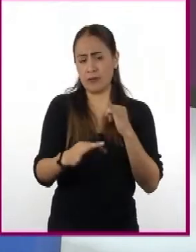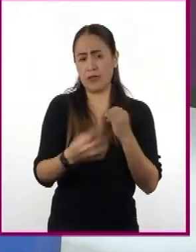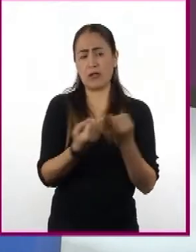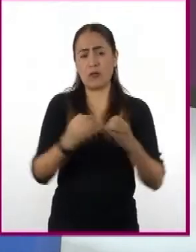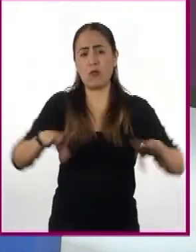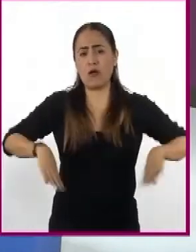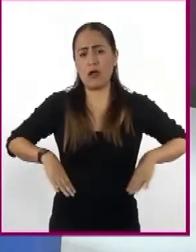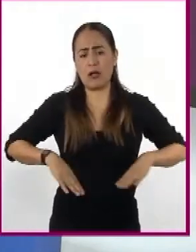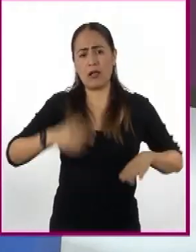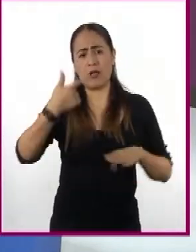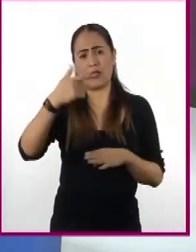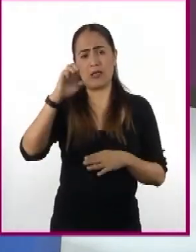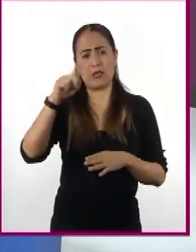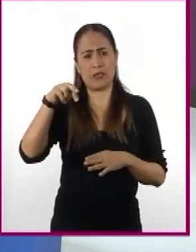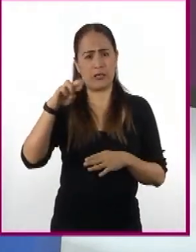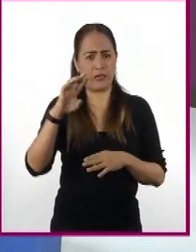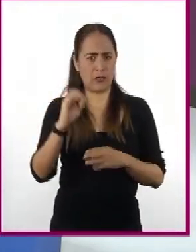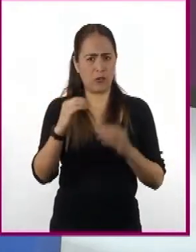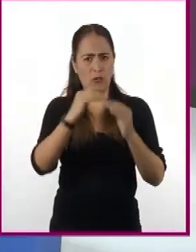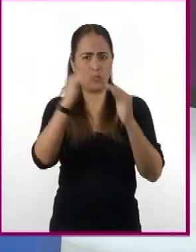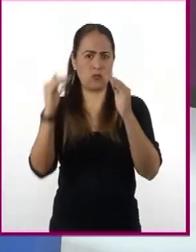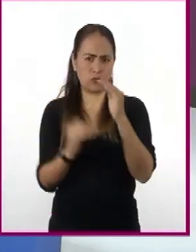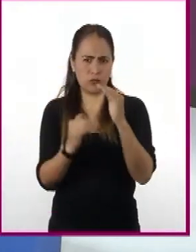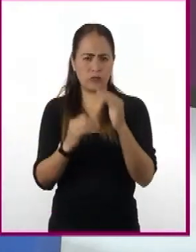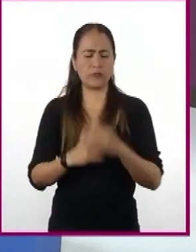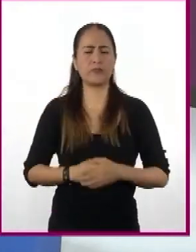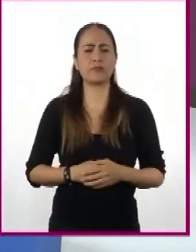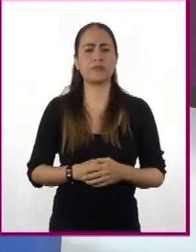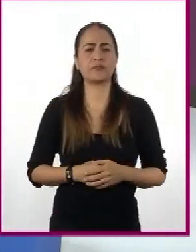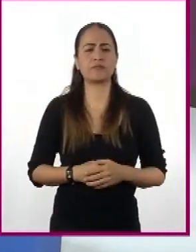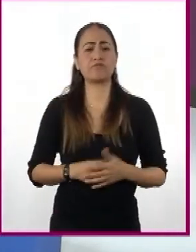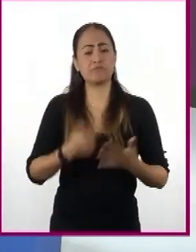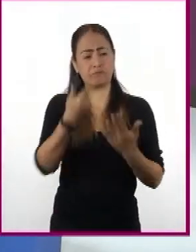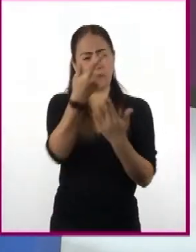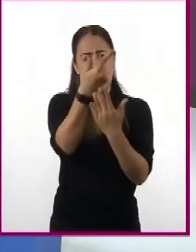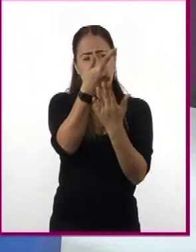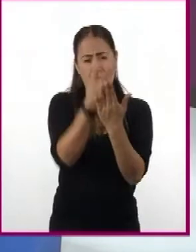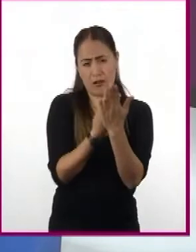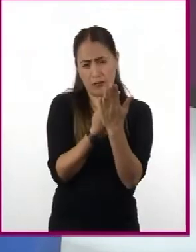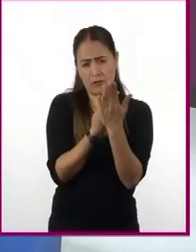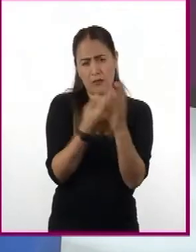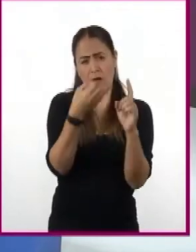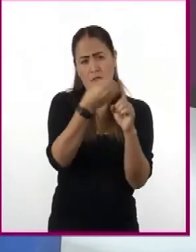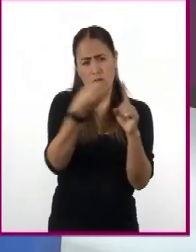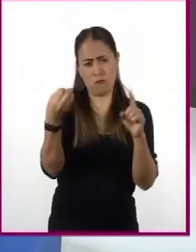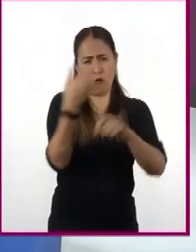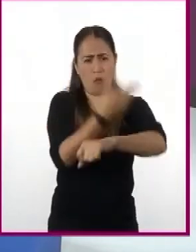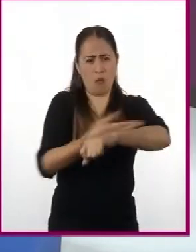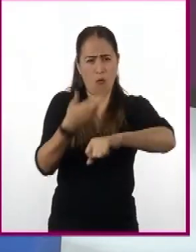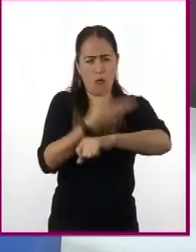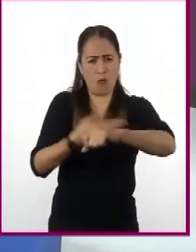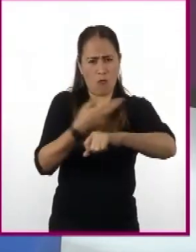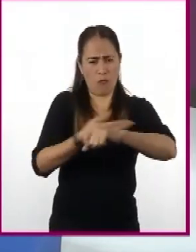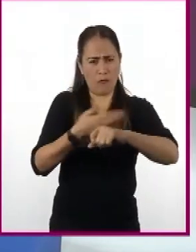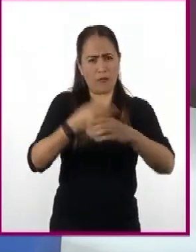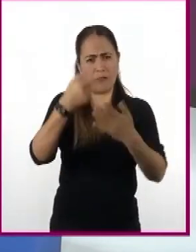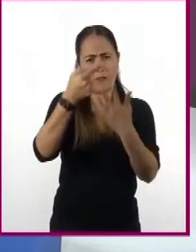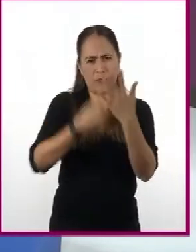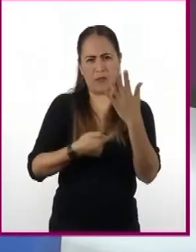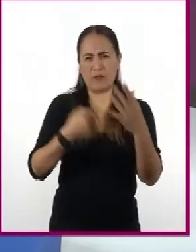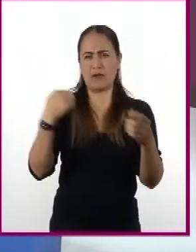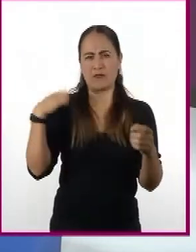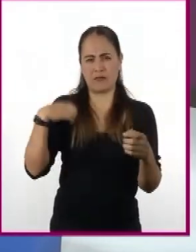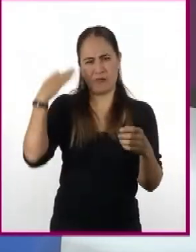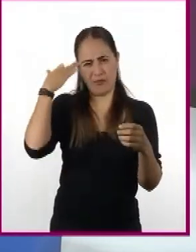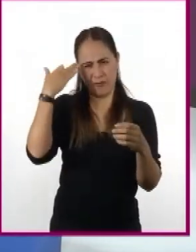género y subgénero literario de esa obra concreta. El listado está organizado de forma cronológica y coloreado de